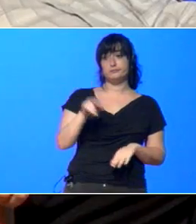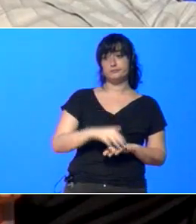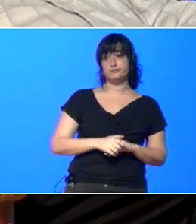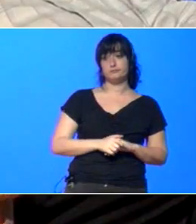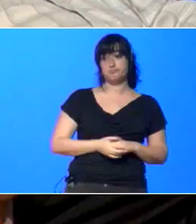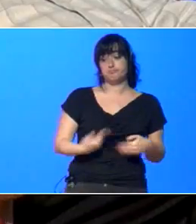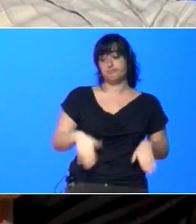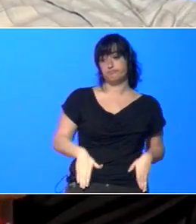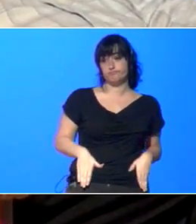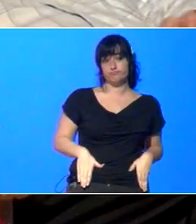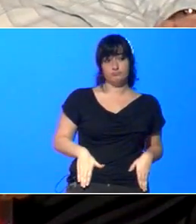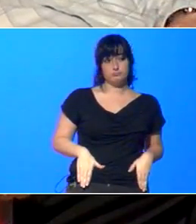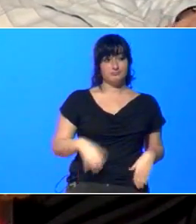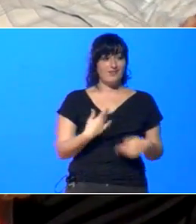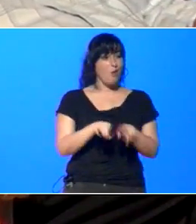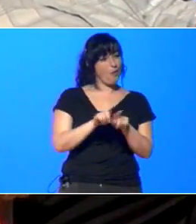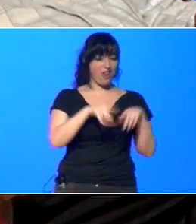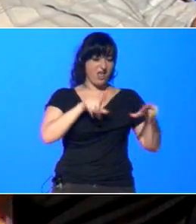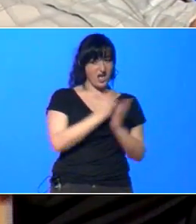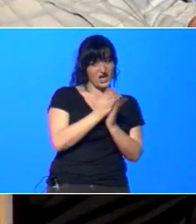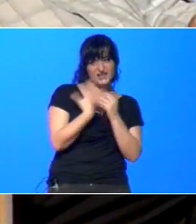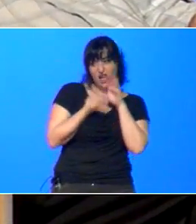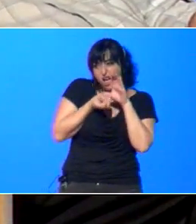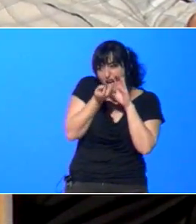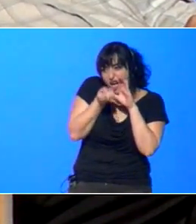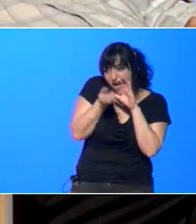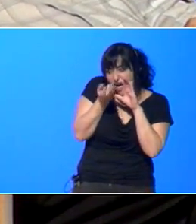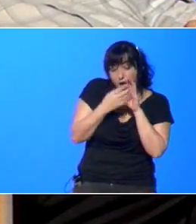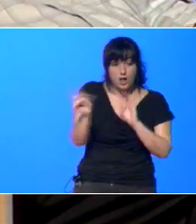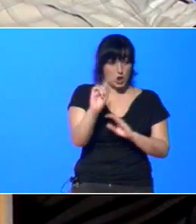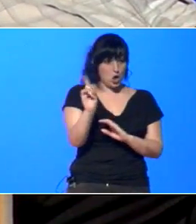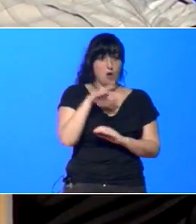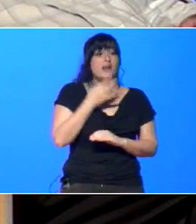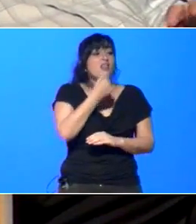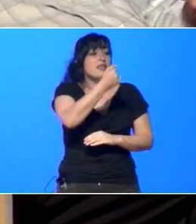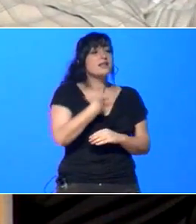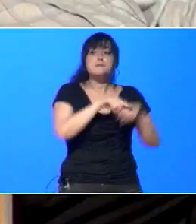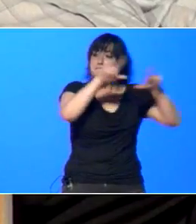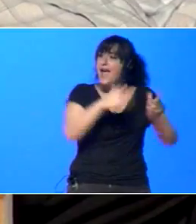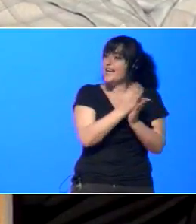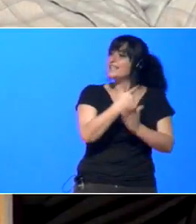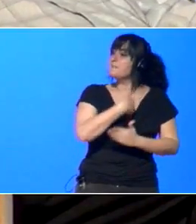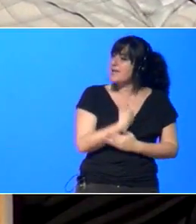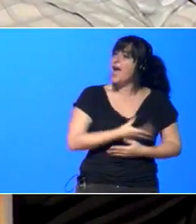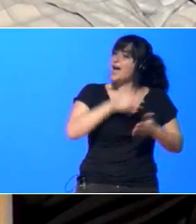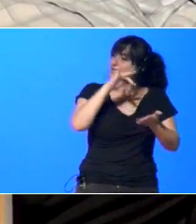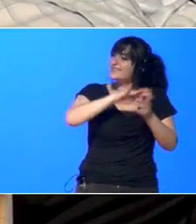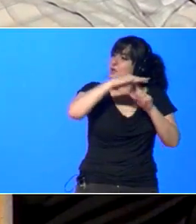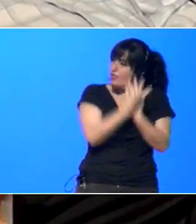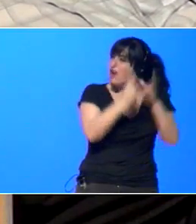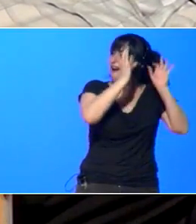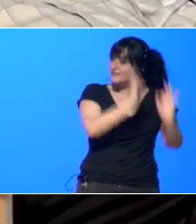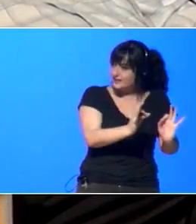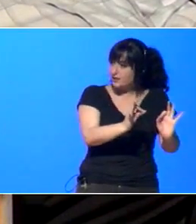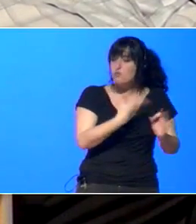tomar decisiones. No es el chivato de la clase porque diga que en su clase está pasando esto, con una persona que es más vulnerable y